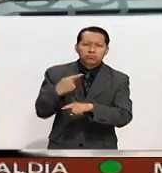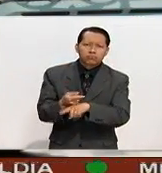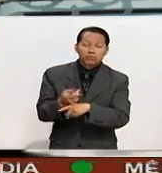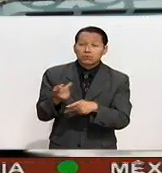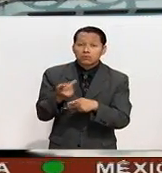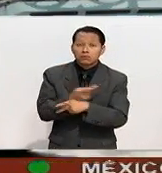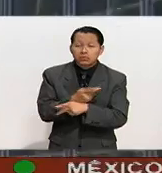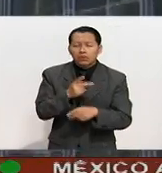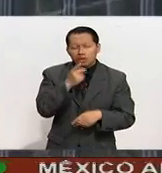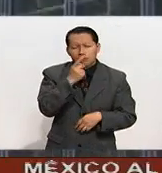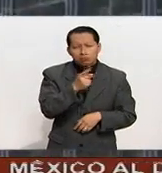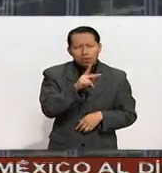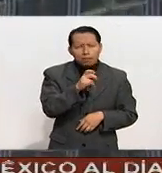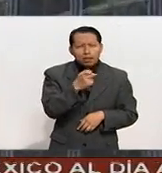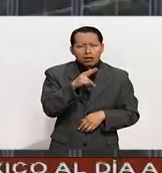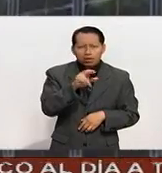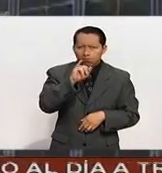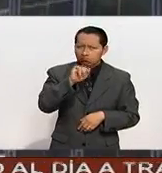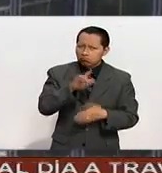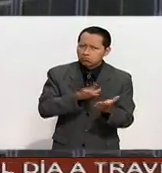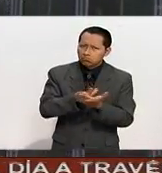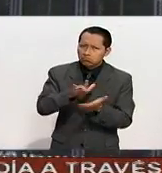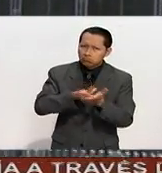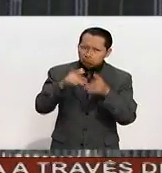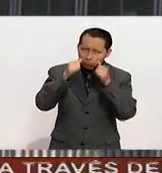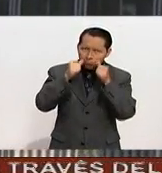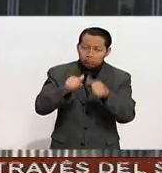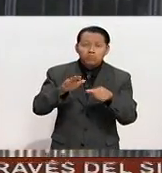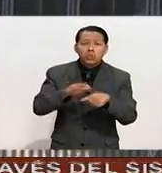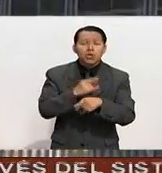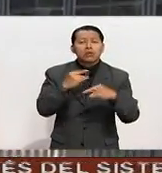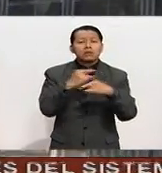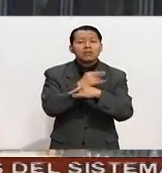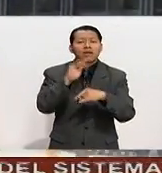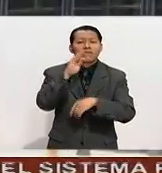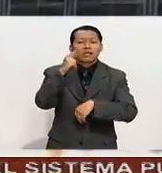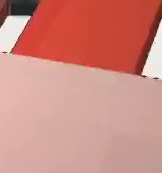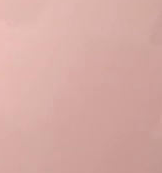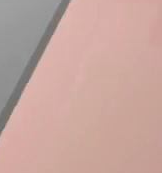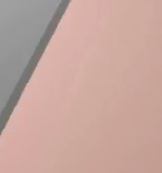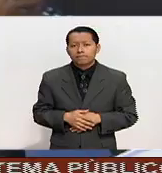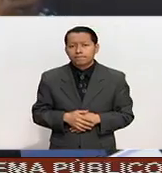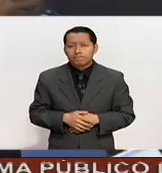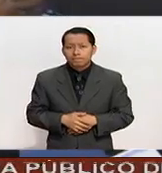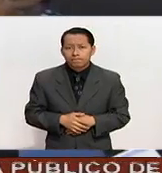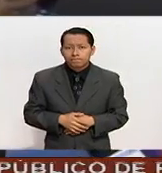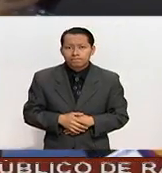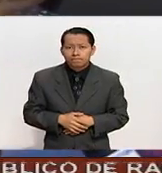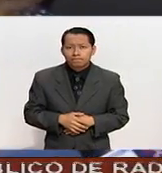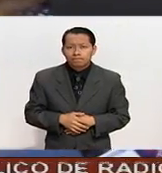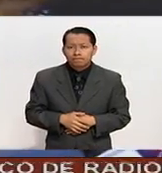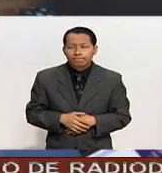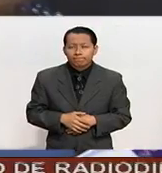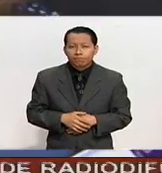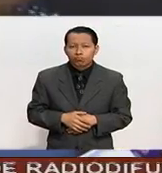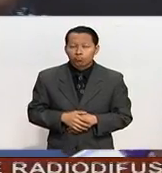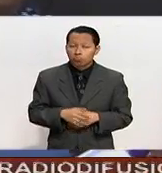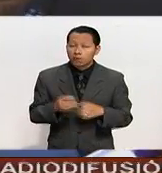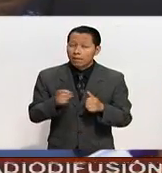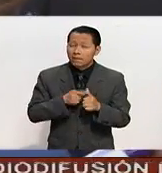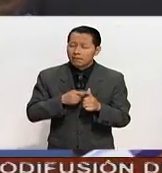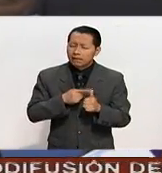de coadyuvar en el caso toda vez que se trata de una vía federal. que primero es un